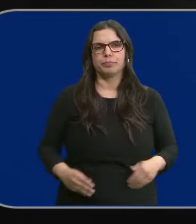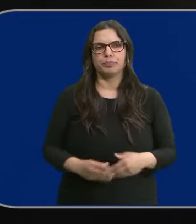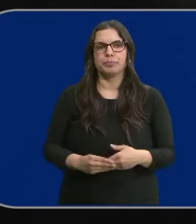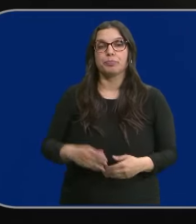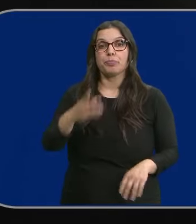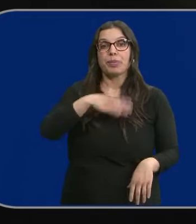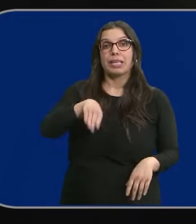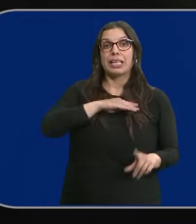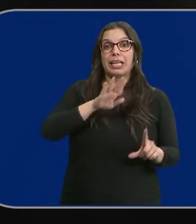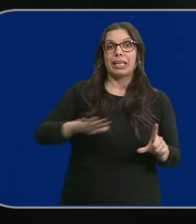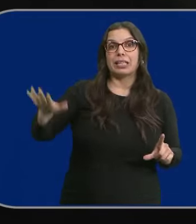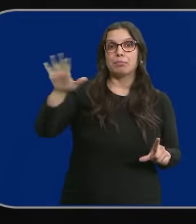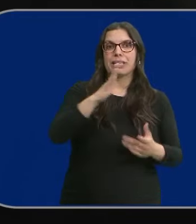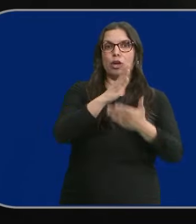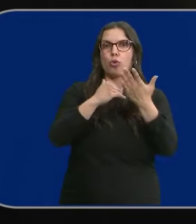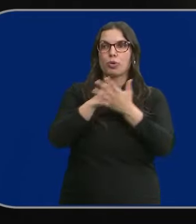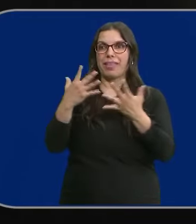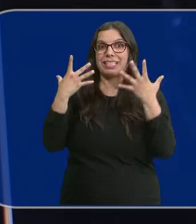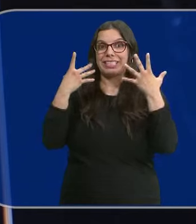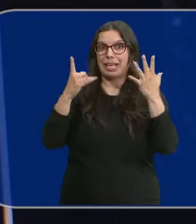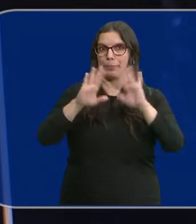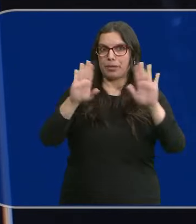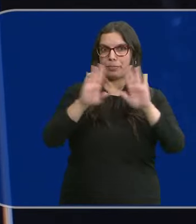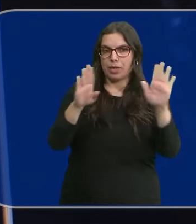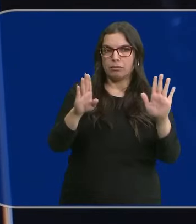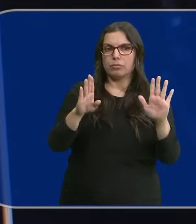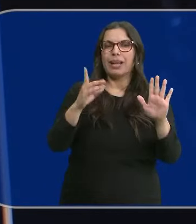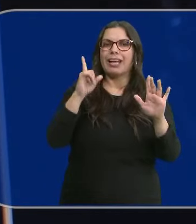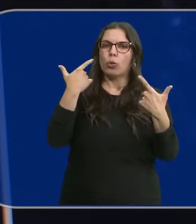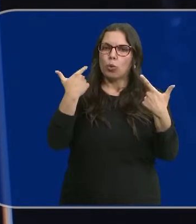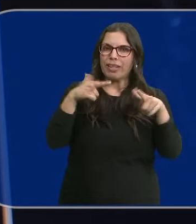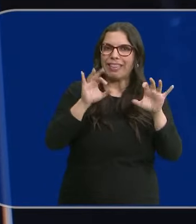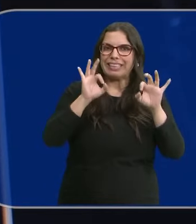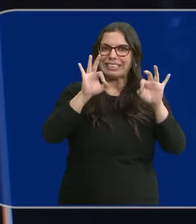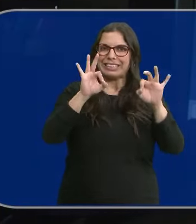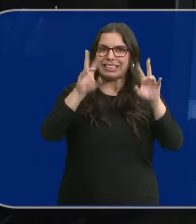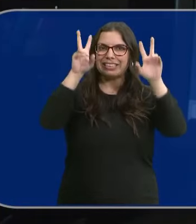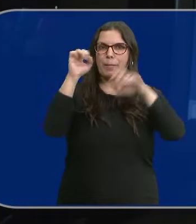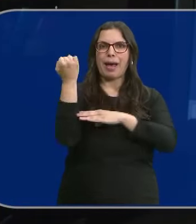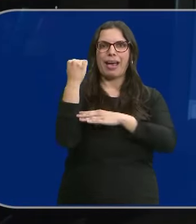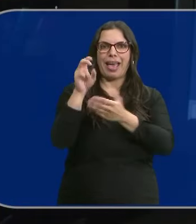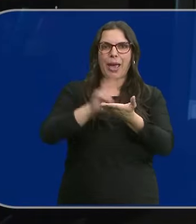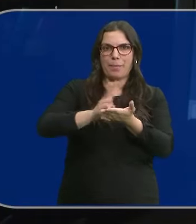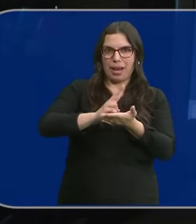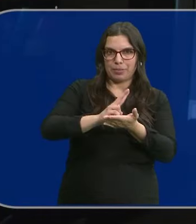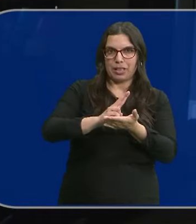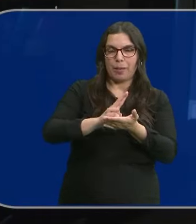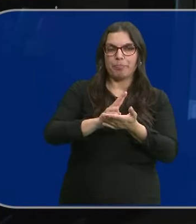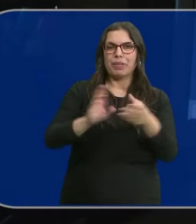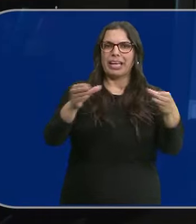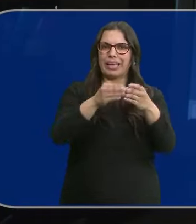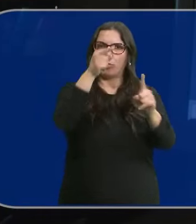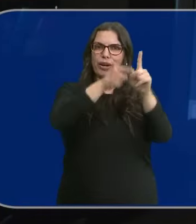En España, solo 6 comunidades autónomas cuentan con unidades especializadas en epilepsia, con equipos de referencia para